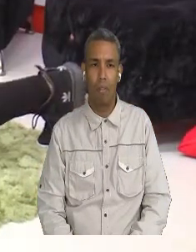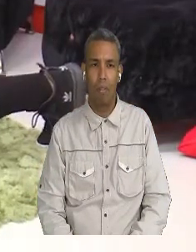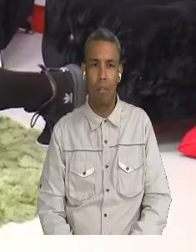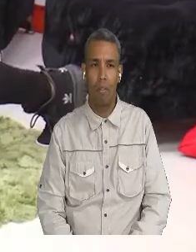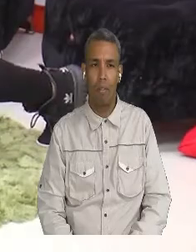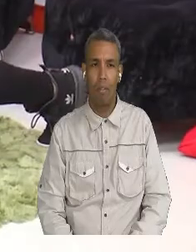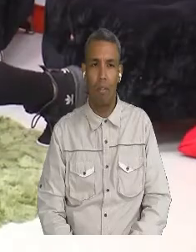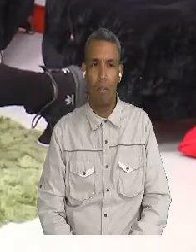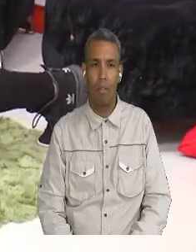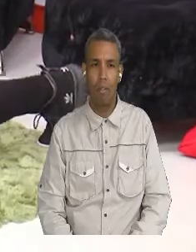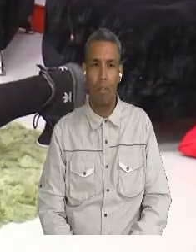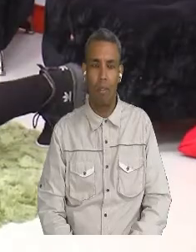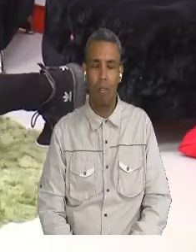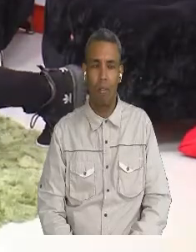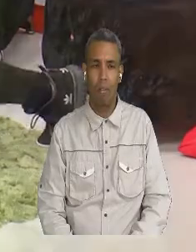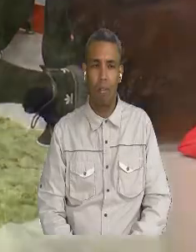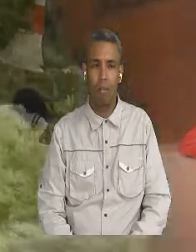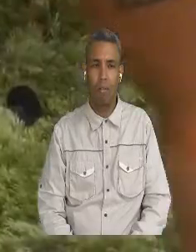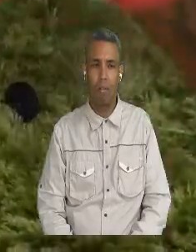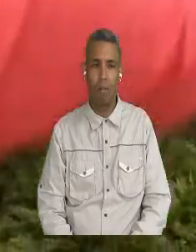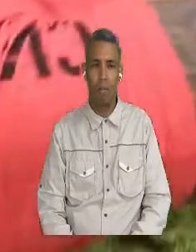bastante.